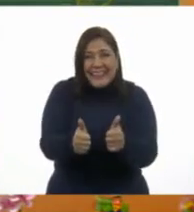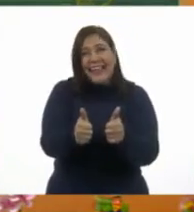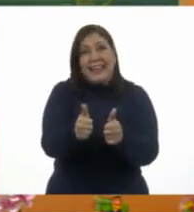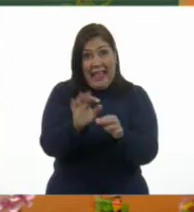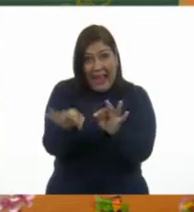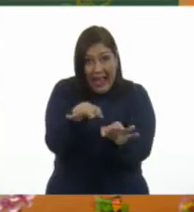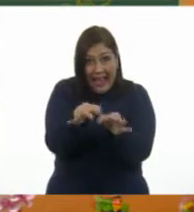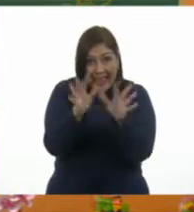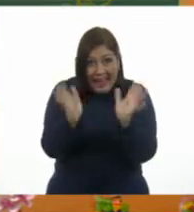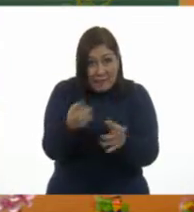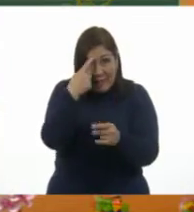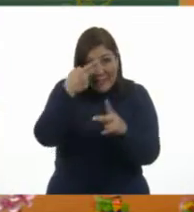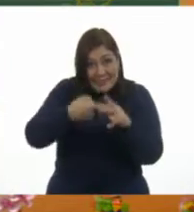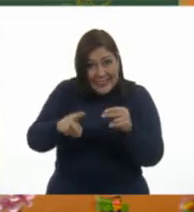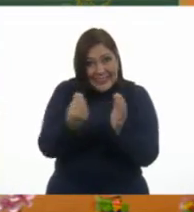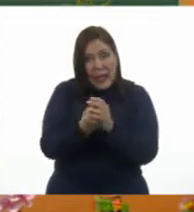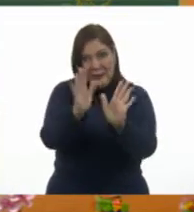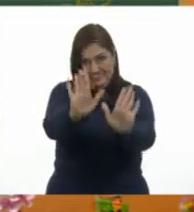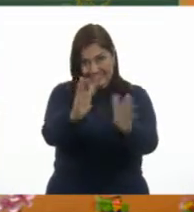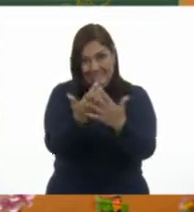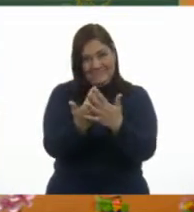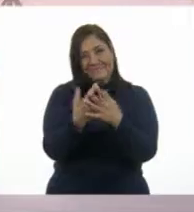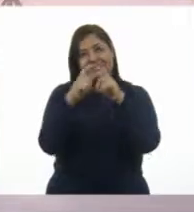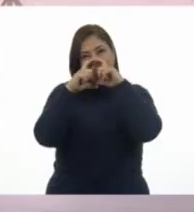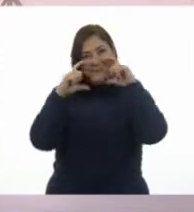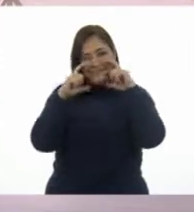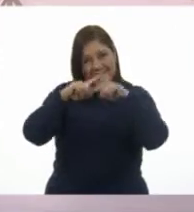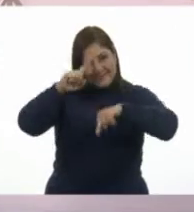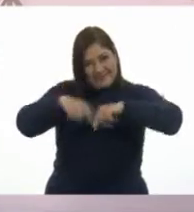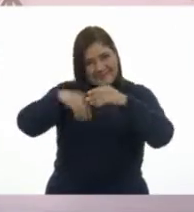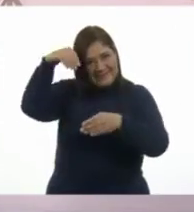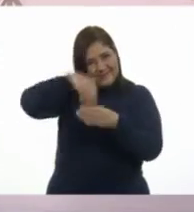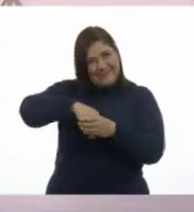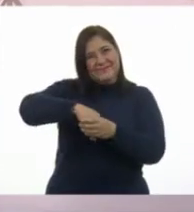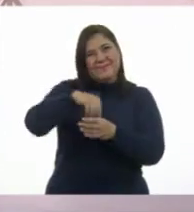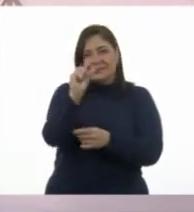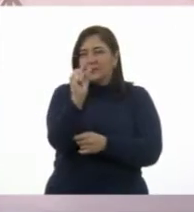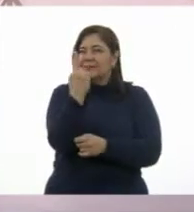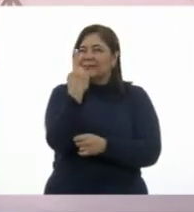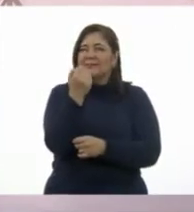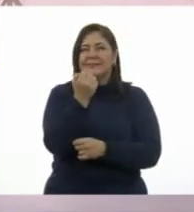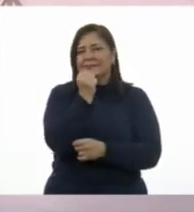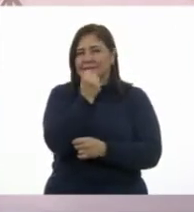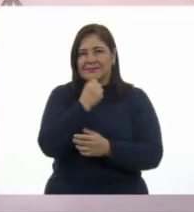¿Están listos para empezar la clase? Ok, me voy a quitar el cubrebocas. Denme un segundo.